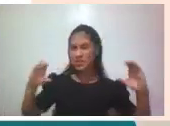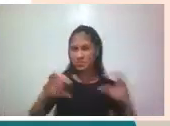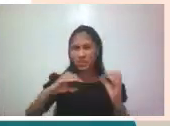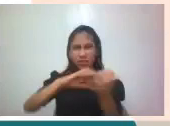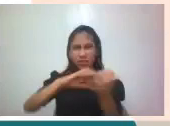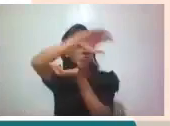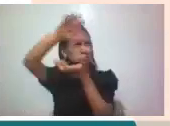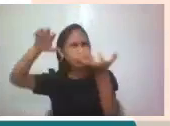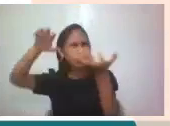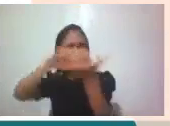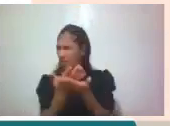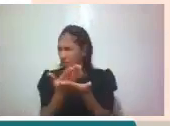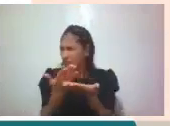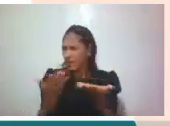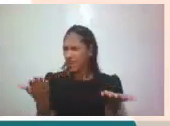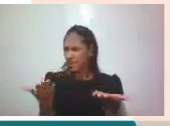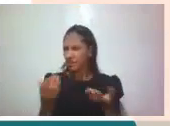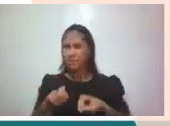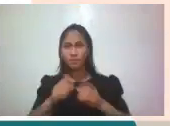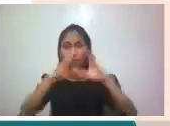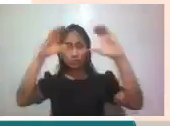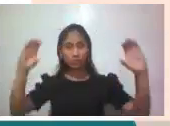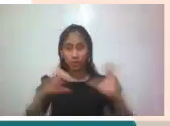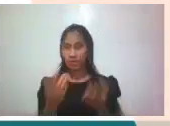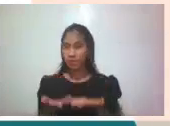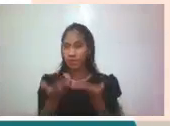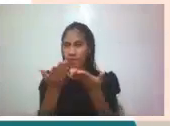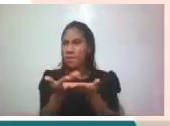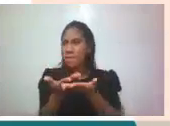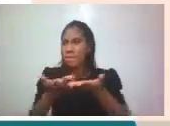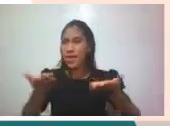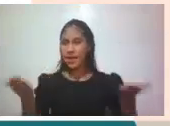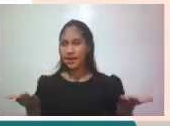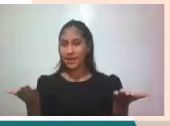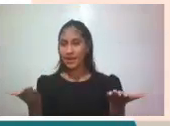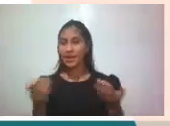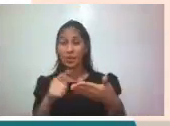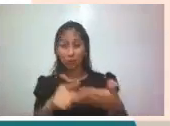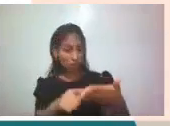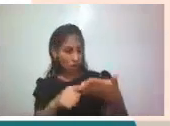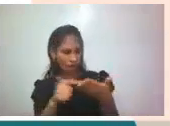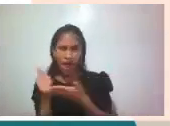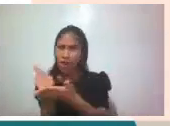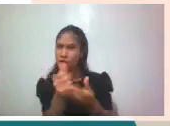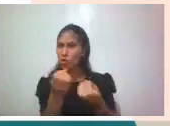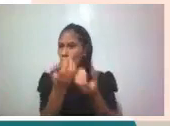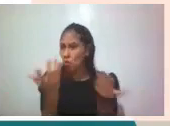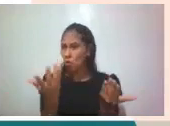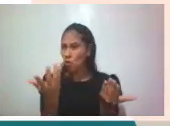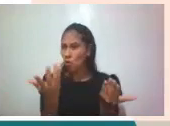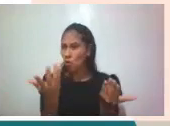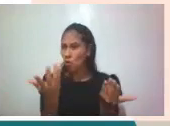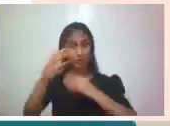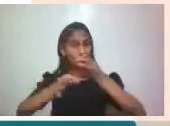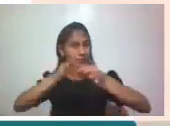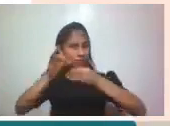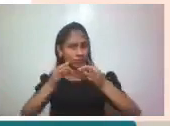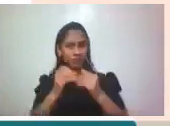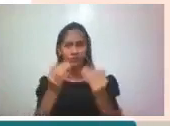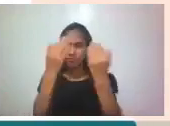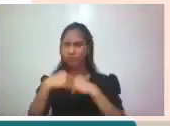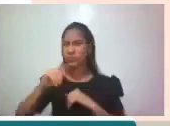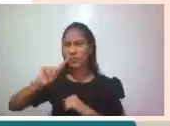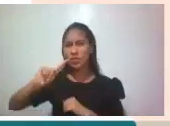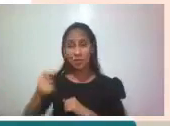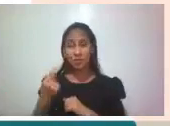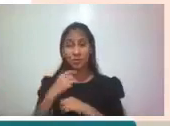ambiental detallado, para qué sirven los mecanismos de participación ciudadana. Esta primera iniciativa duró